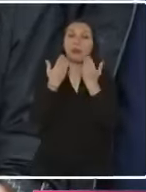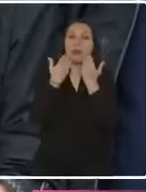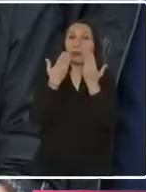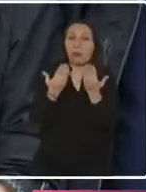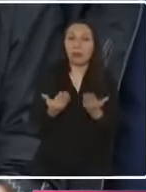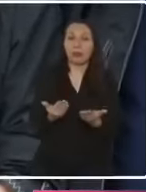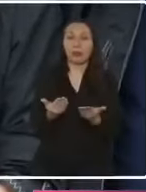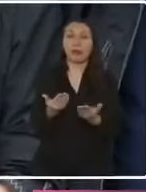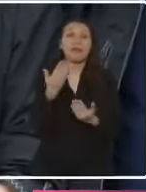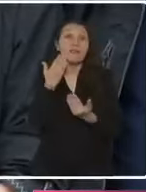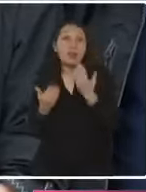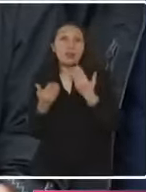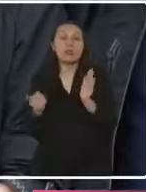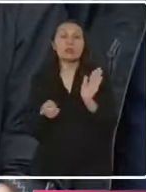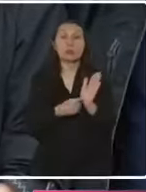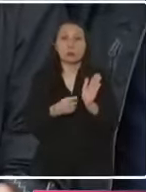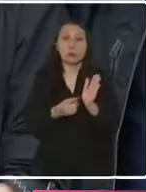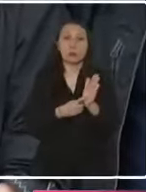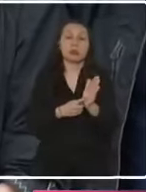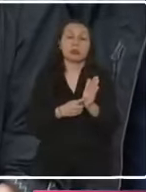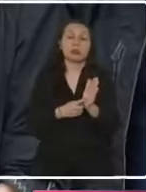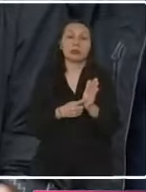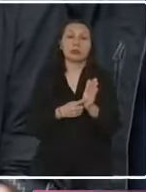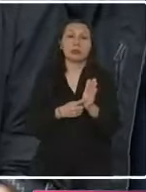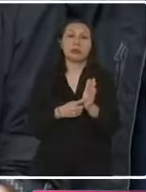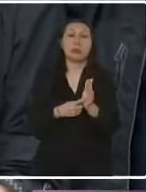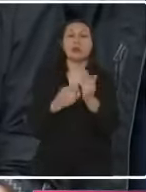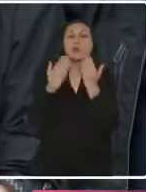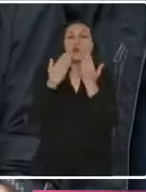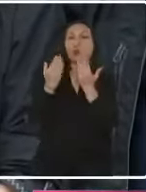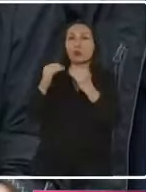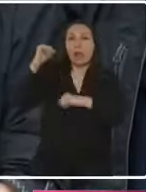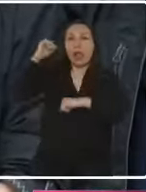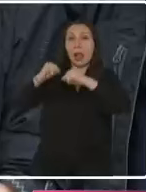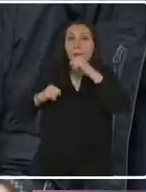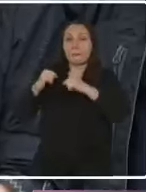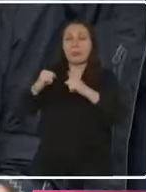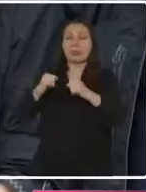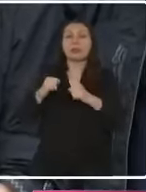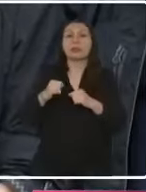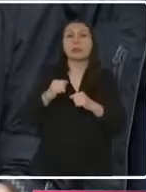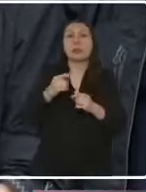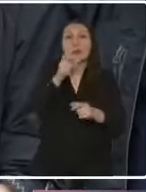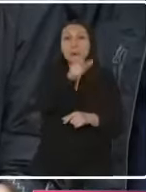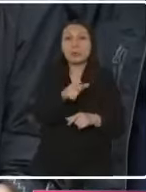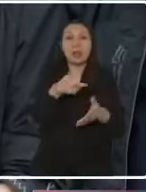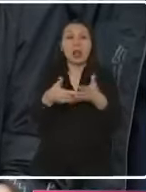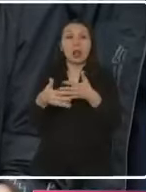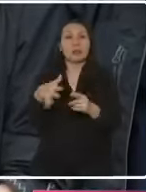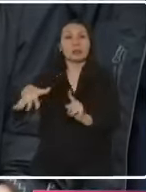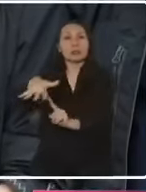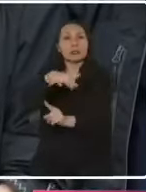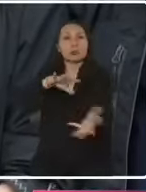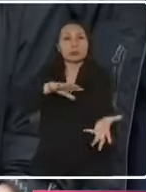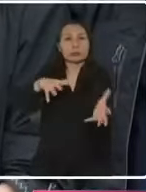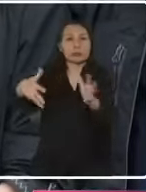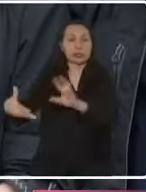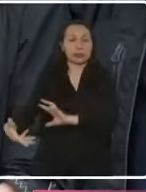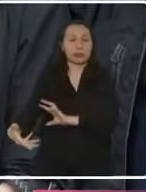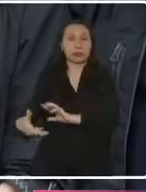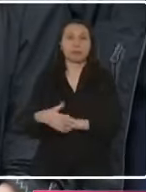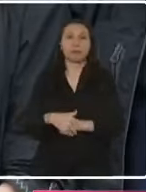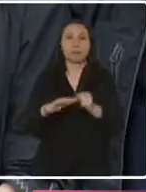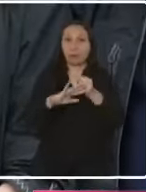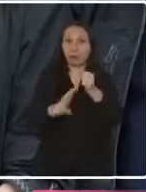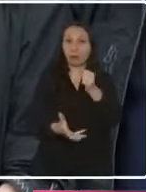otorga beneficios tributarios para donaciones de empresas y personas naturales en contexto de catástrofe.